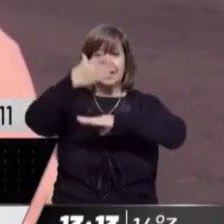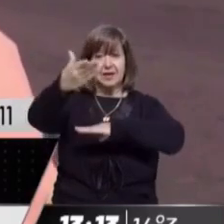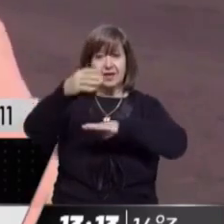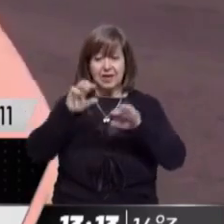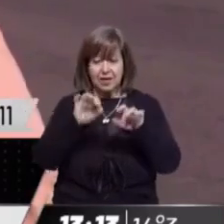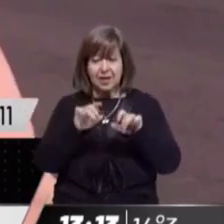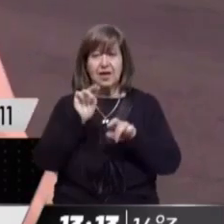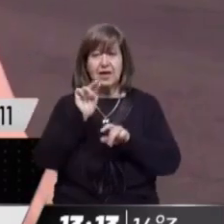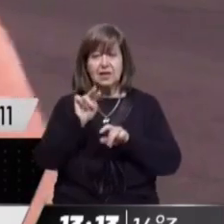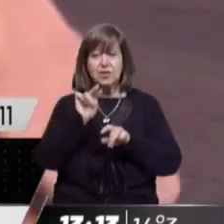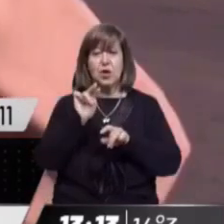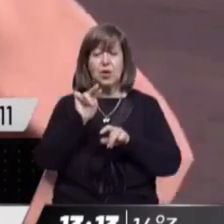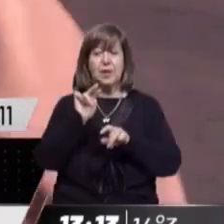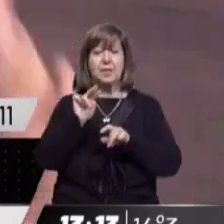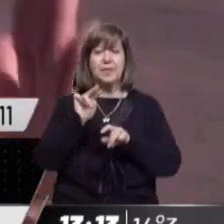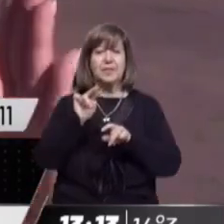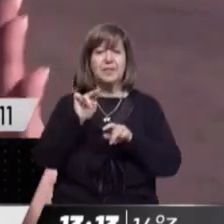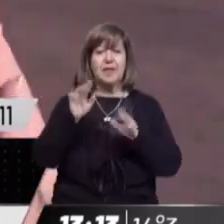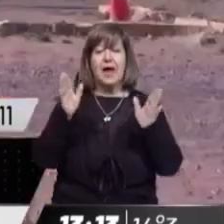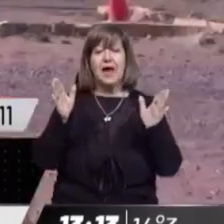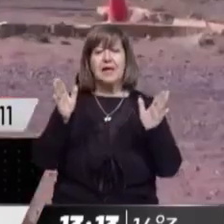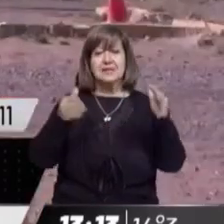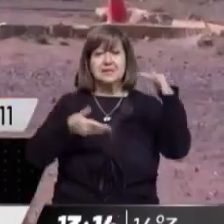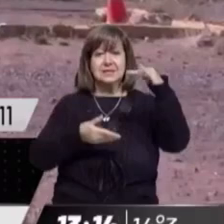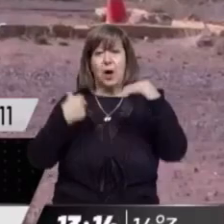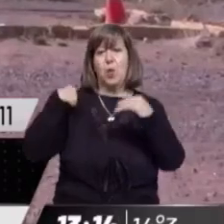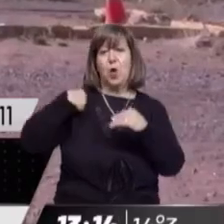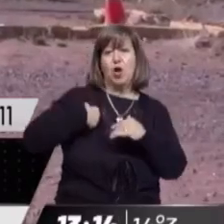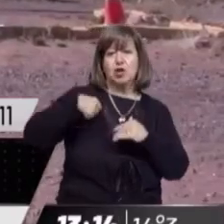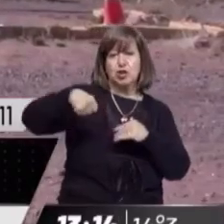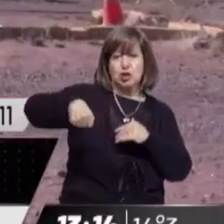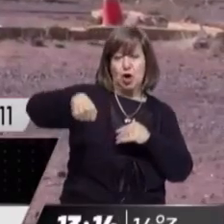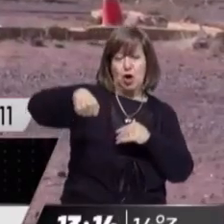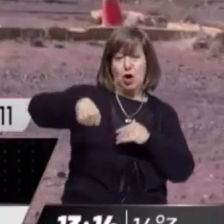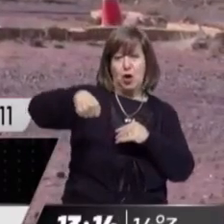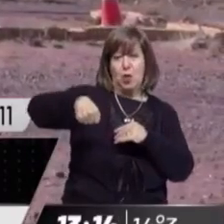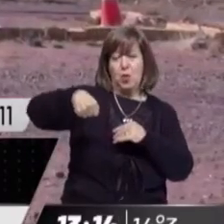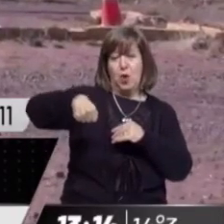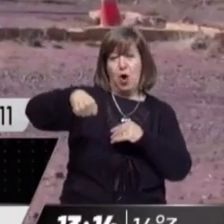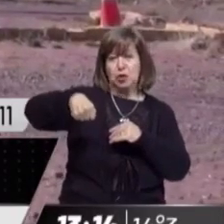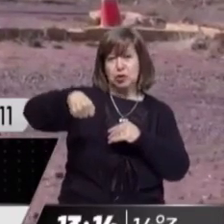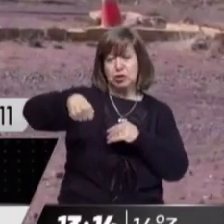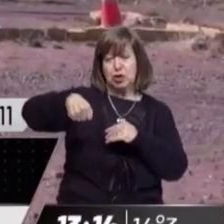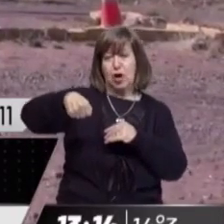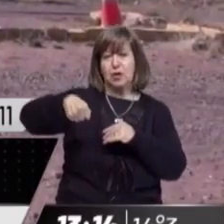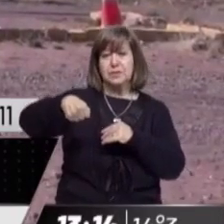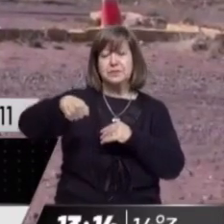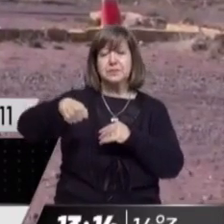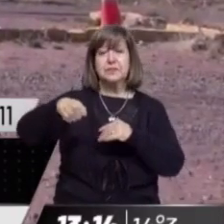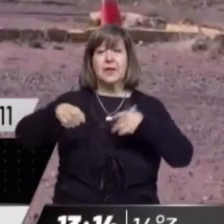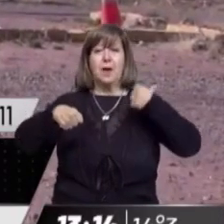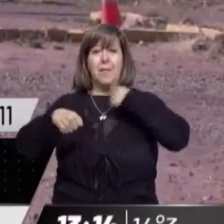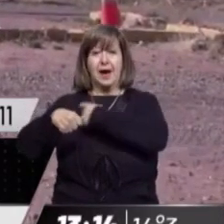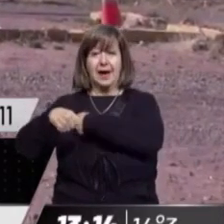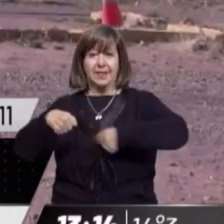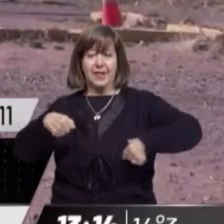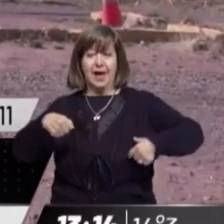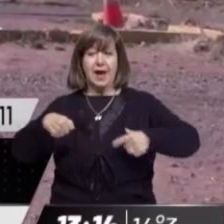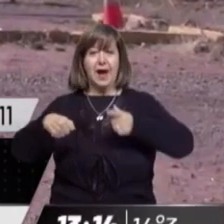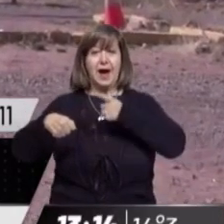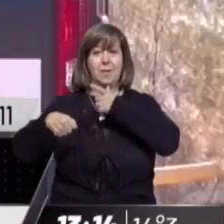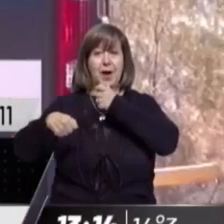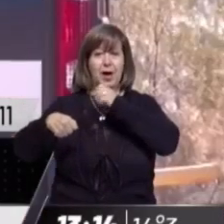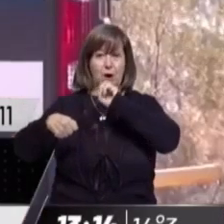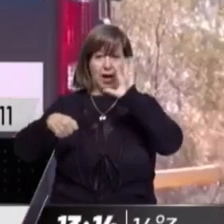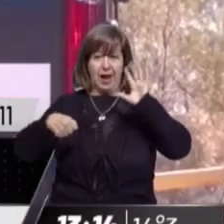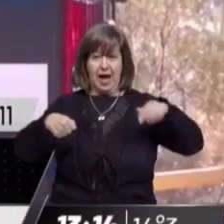flores blancas chiquitito así más o menos de esta medida que puede servir también de dato sumado a la cartera que tenía beige que